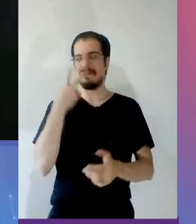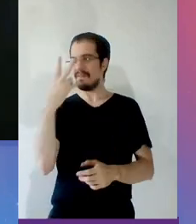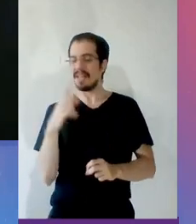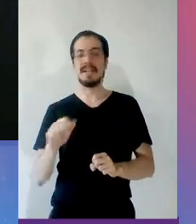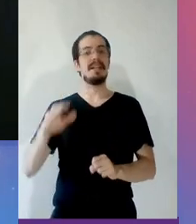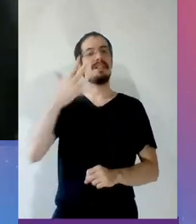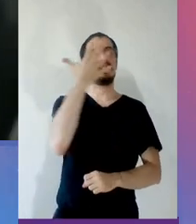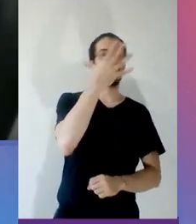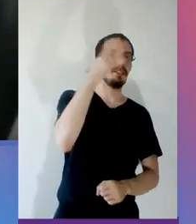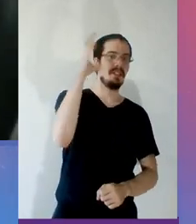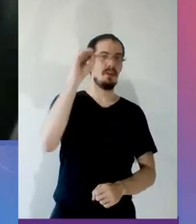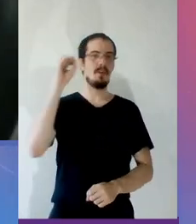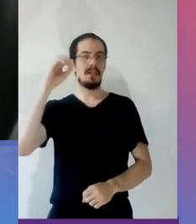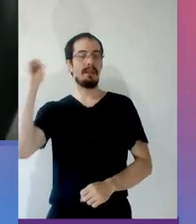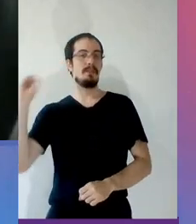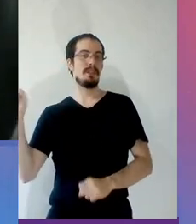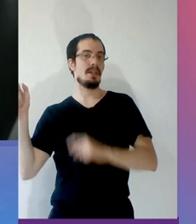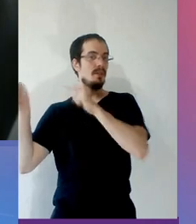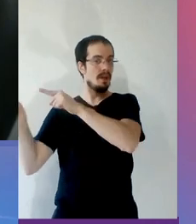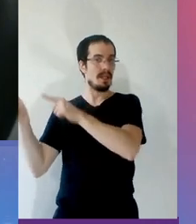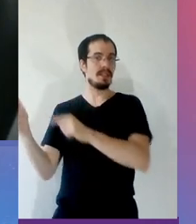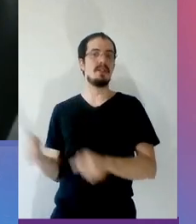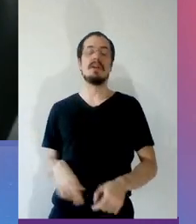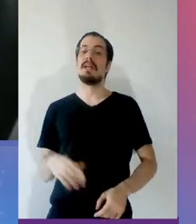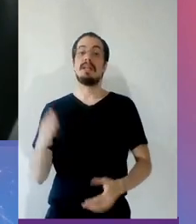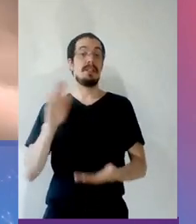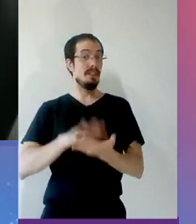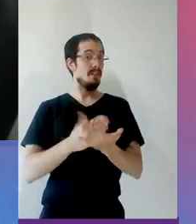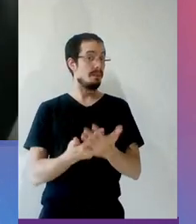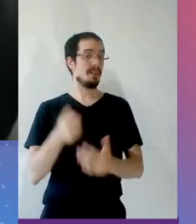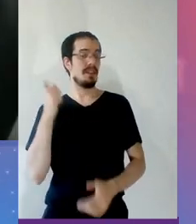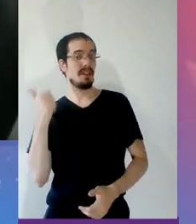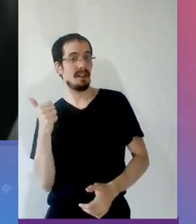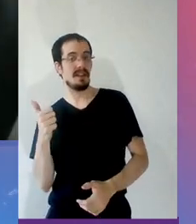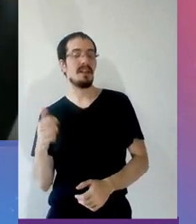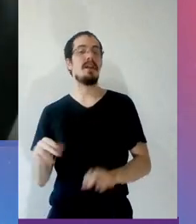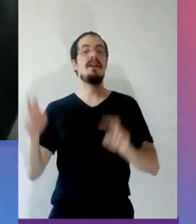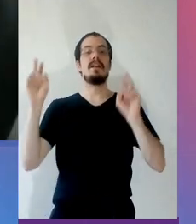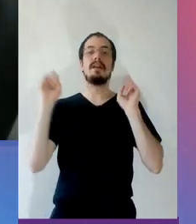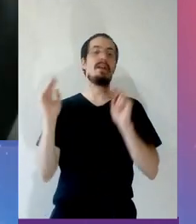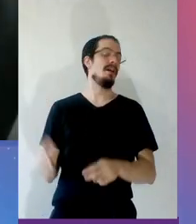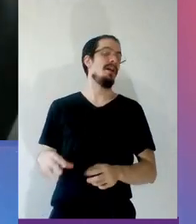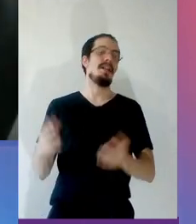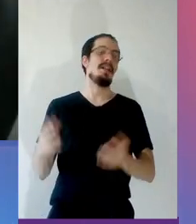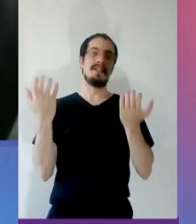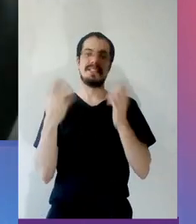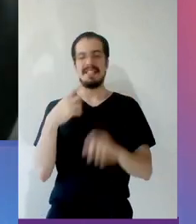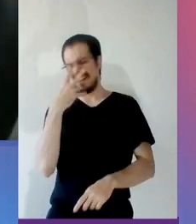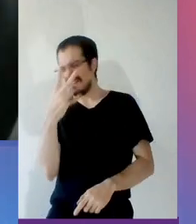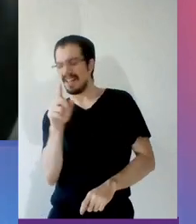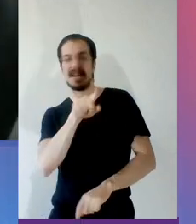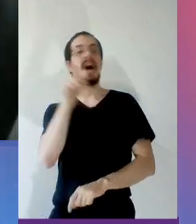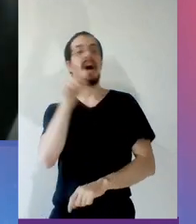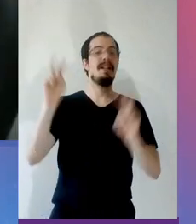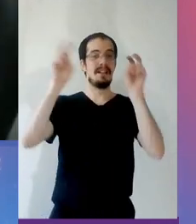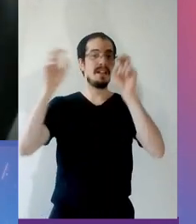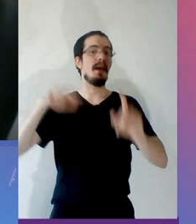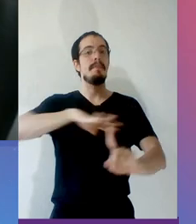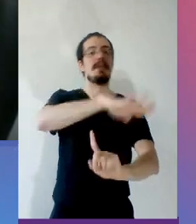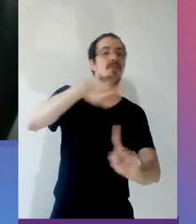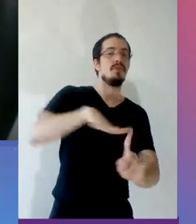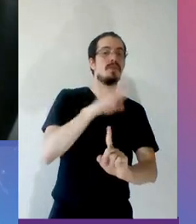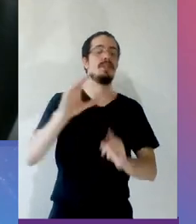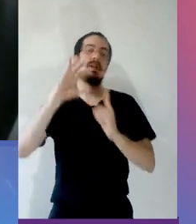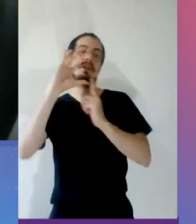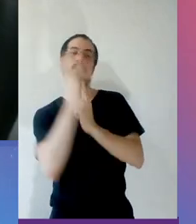de los resultados de salud que tenemos cada uno de nosotros, tiene que ver con nuestro contexto social, económico, cultural, étnico, de género,